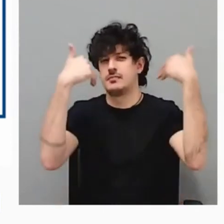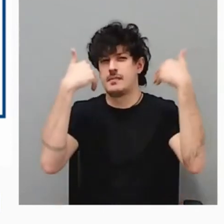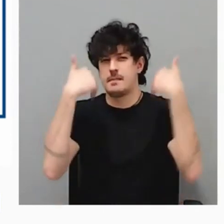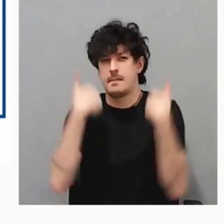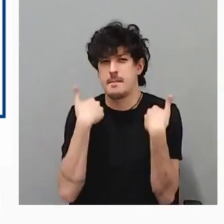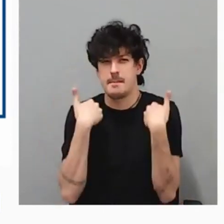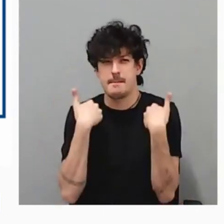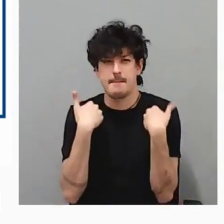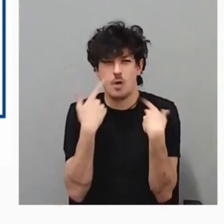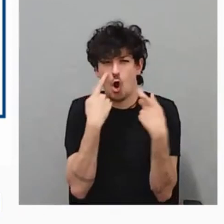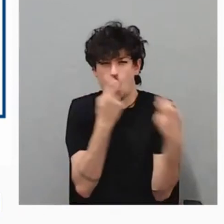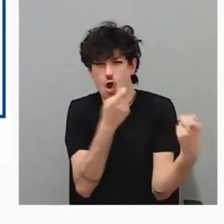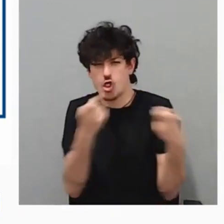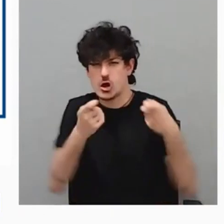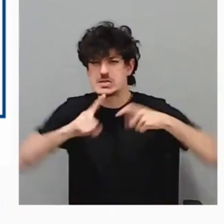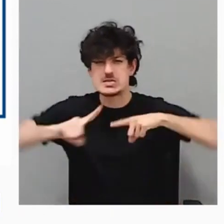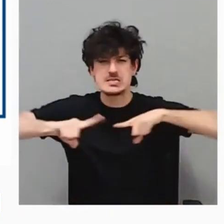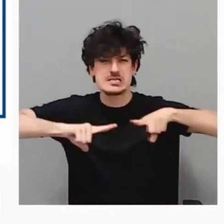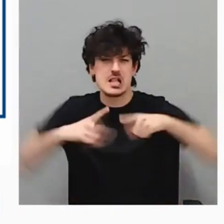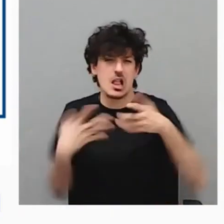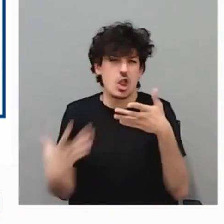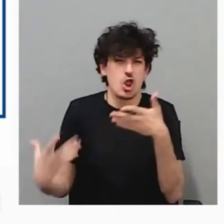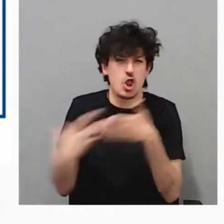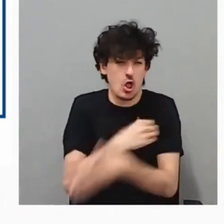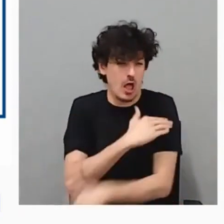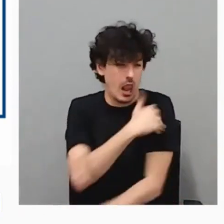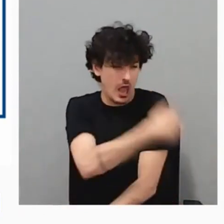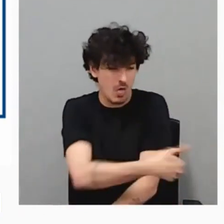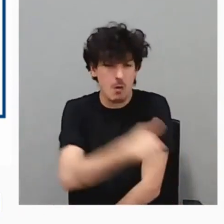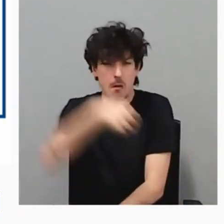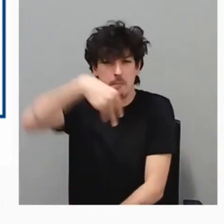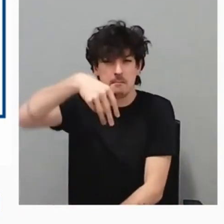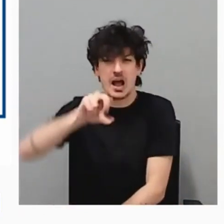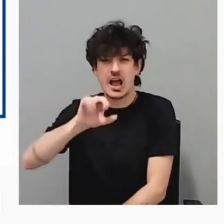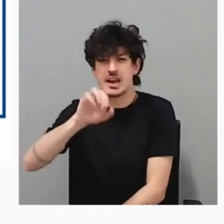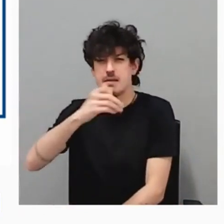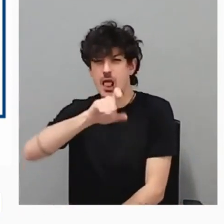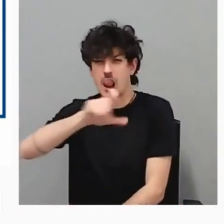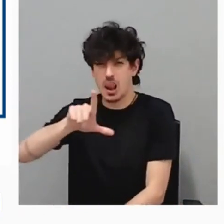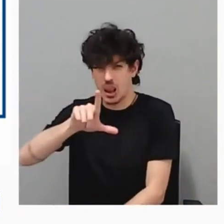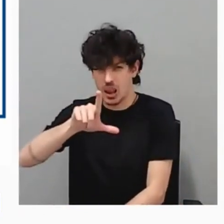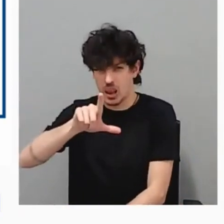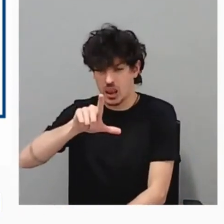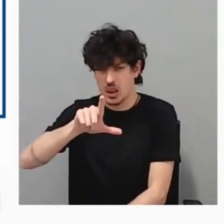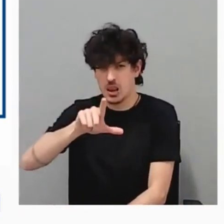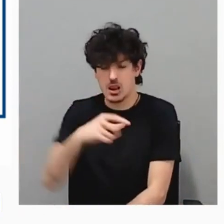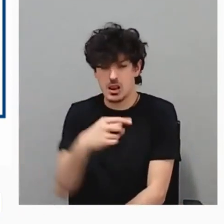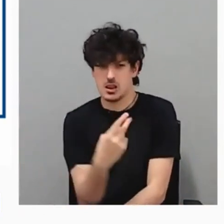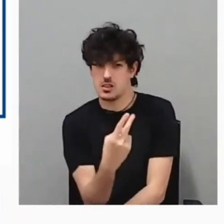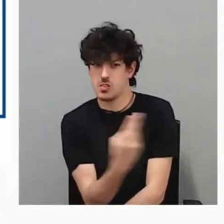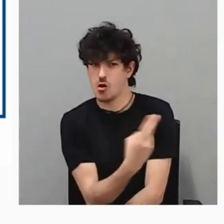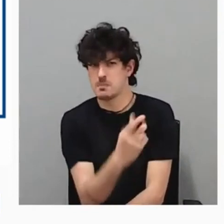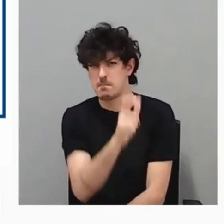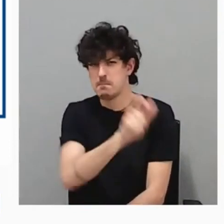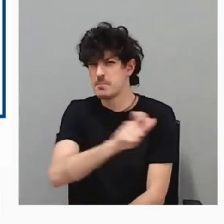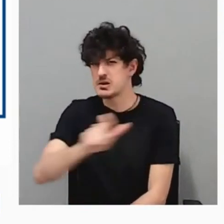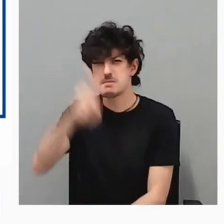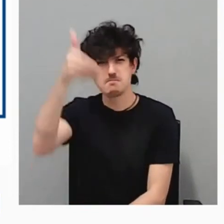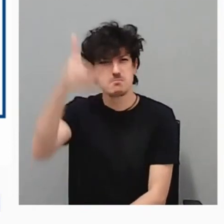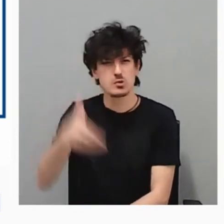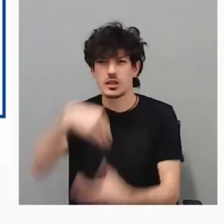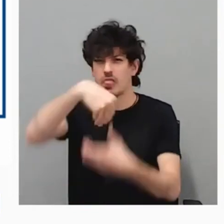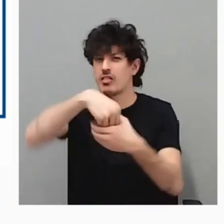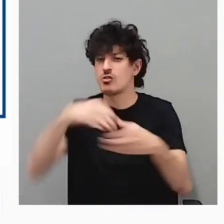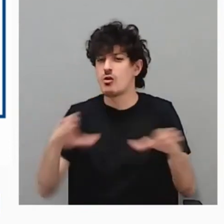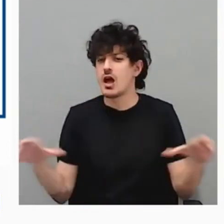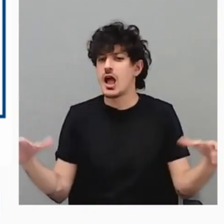su lado está Maribel, que es la coordinadora de UNICEF en Andalucía, que son 2 de las personas más importantes del equipo y a los que les